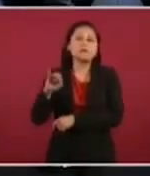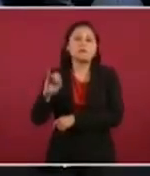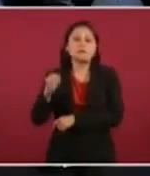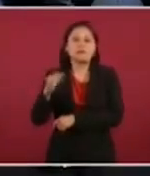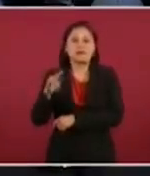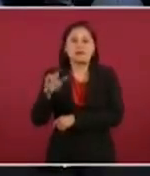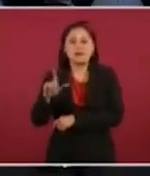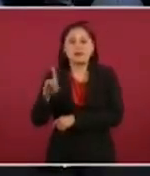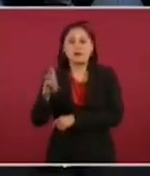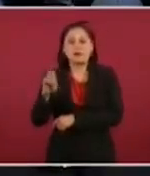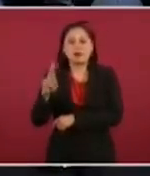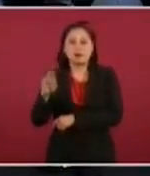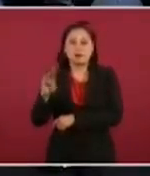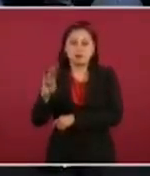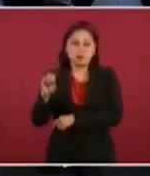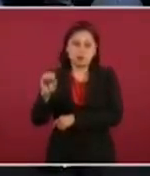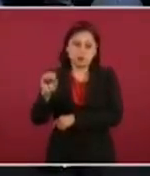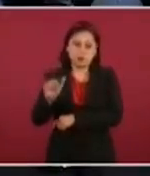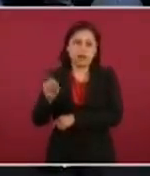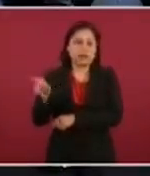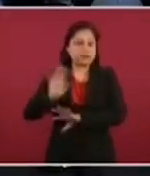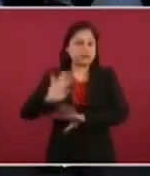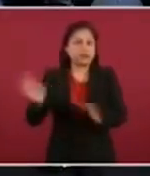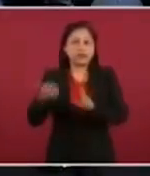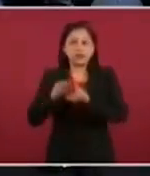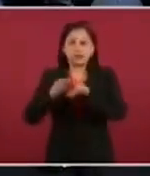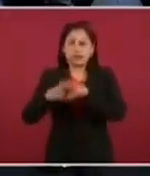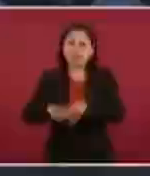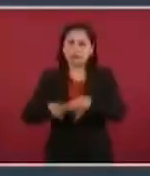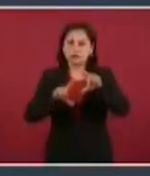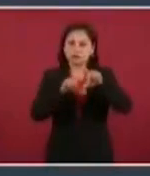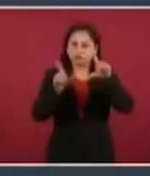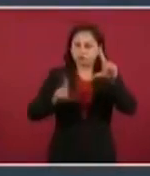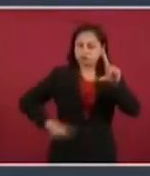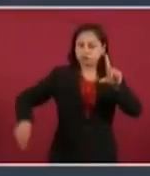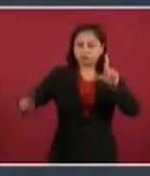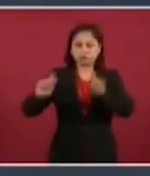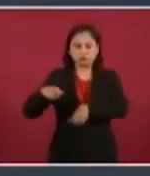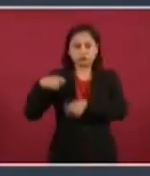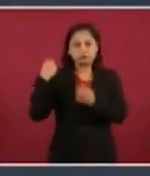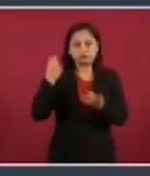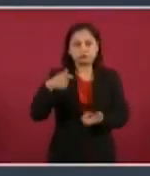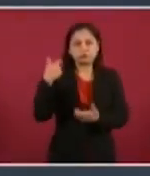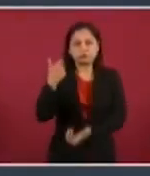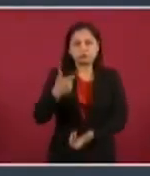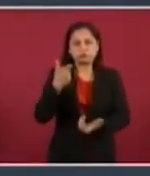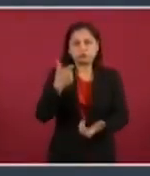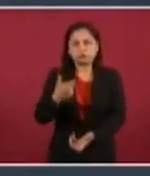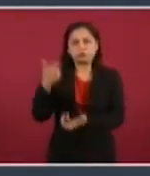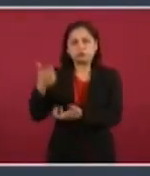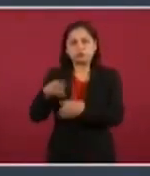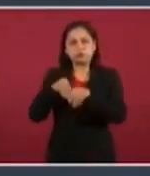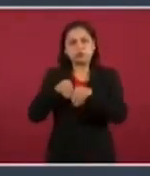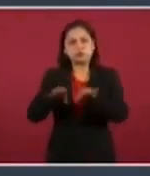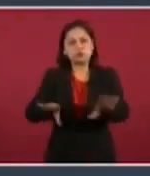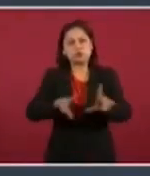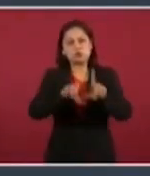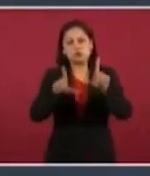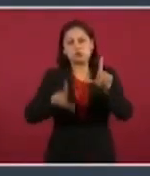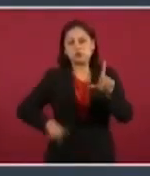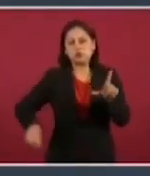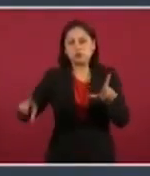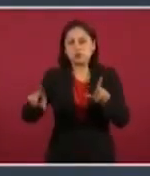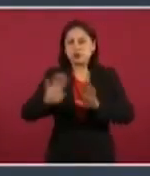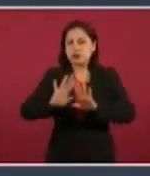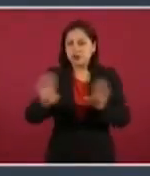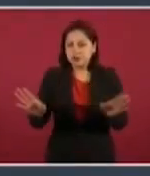inició en todo el país la entrega de estos recursos. Ya se